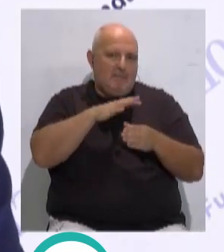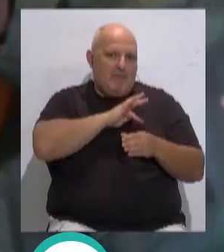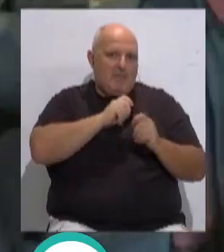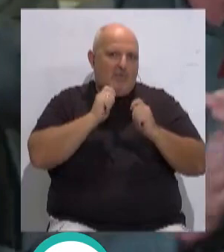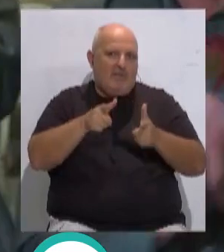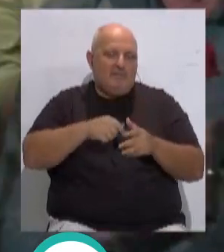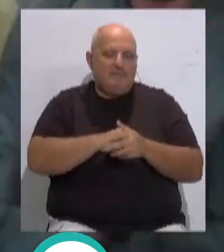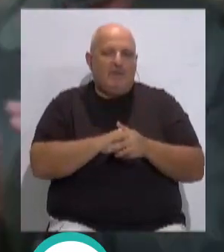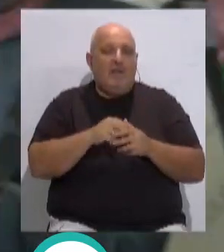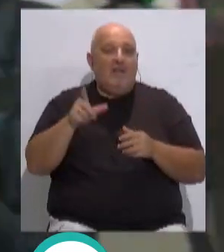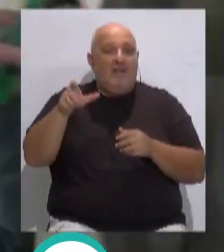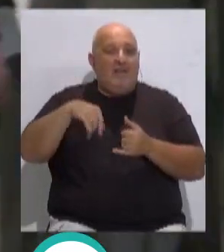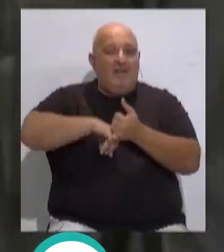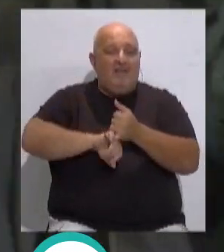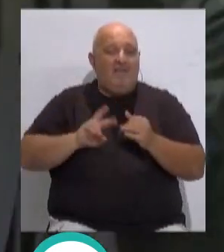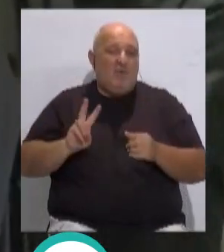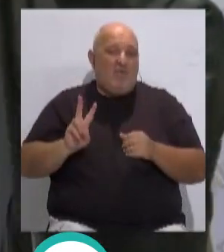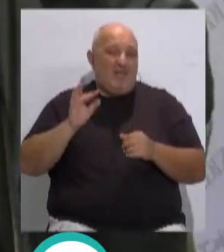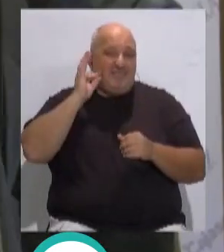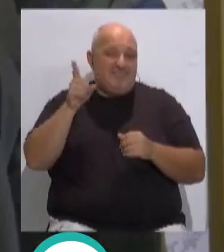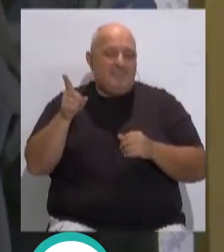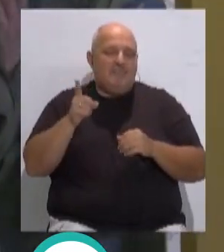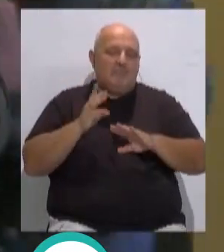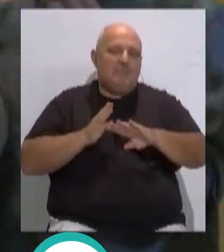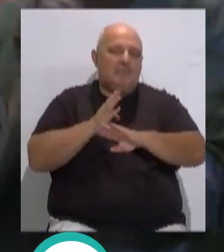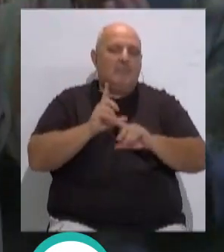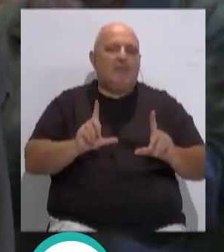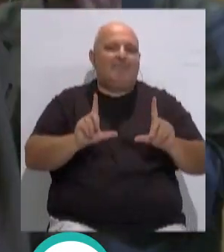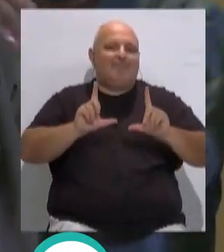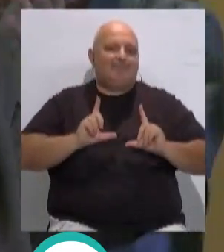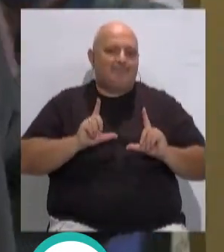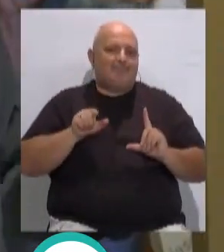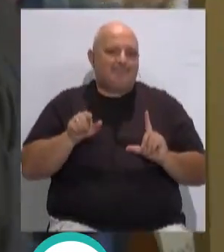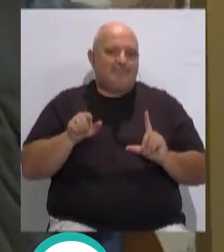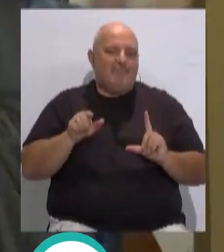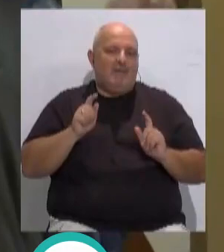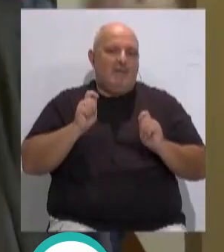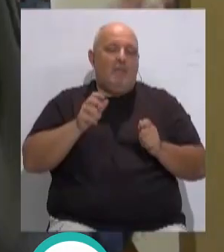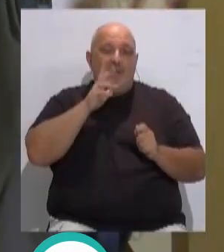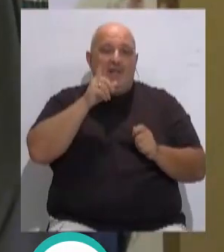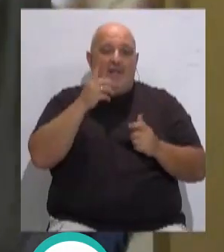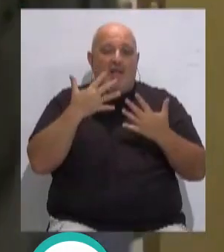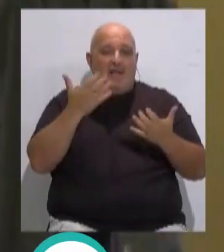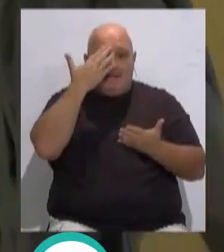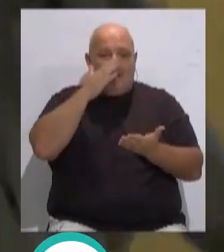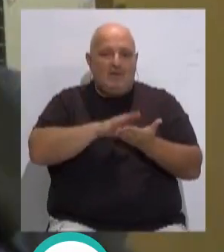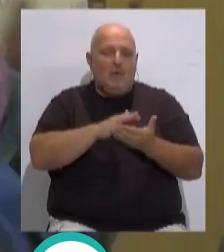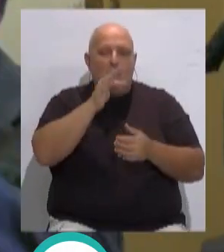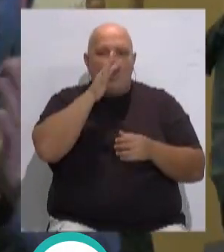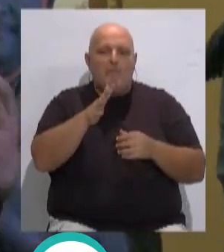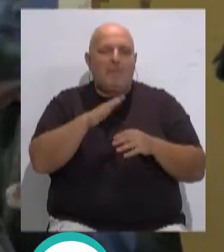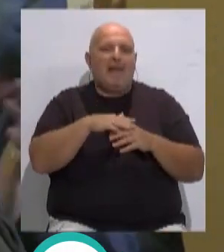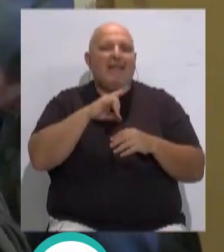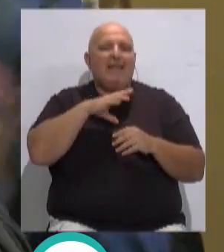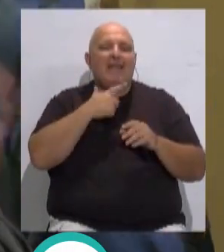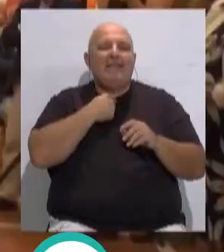premia. Su viuda, Ascensión Vázquez, fue la encargada de entregar las distinciones. Este año, según el acta del jurado, el premio fue